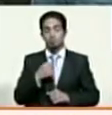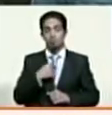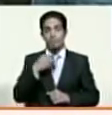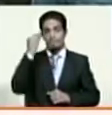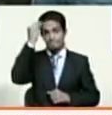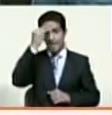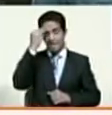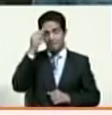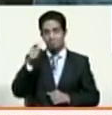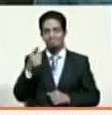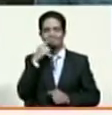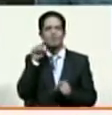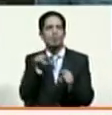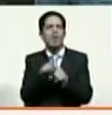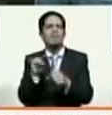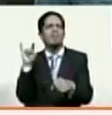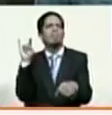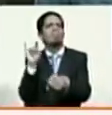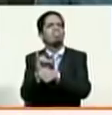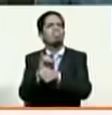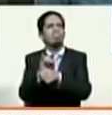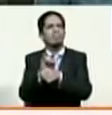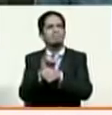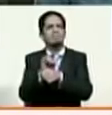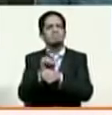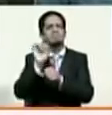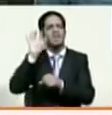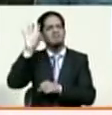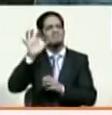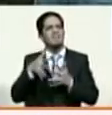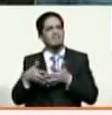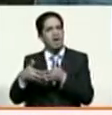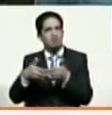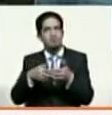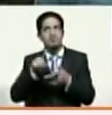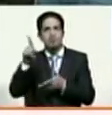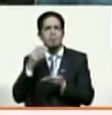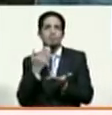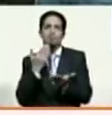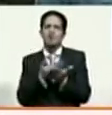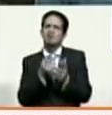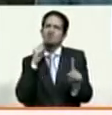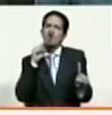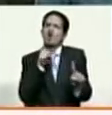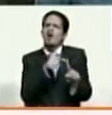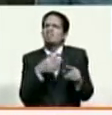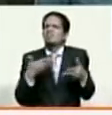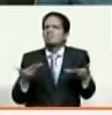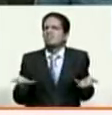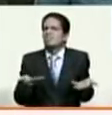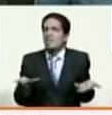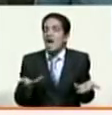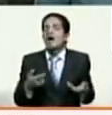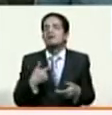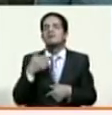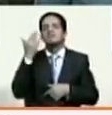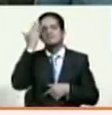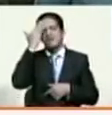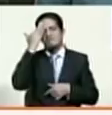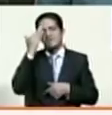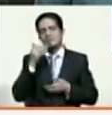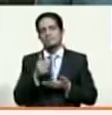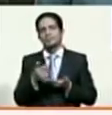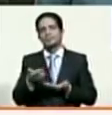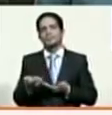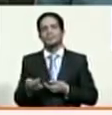como la gran estafa del siglo imperial que se han propuesto con un único objetivo. Obviamente sabemos que no es humanitaria.